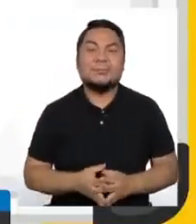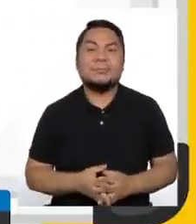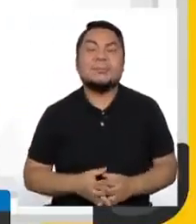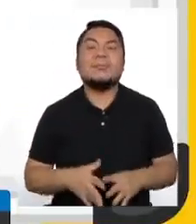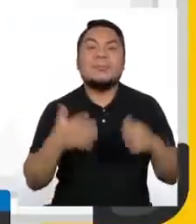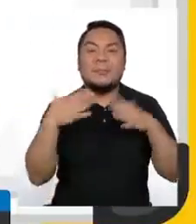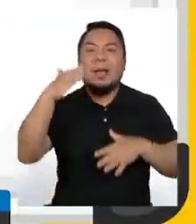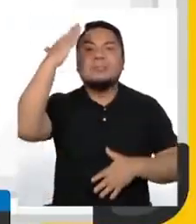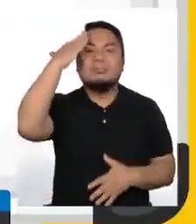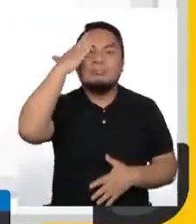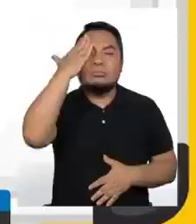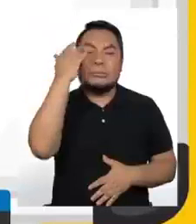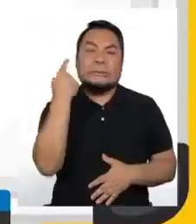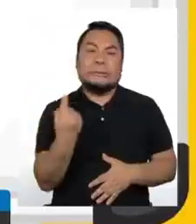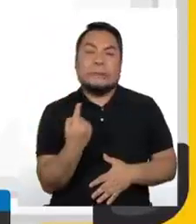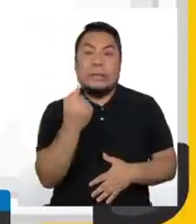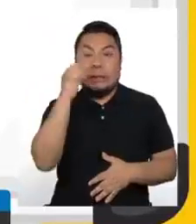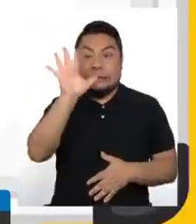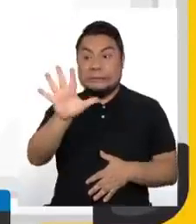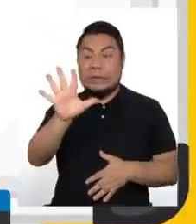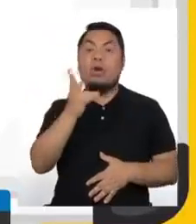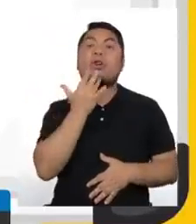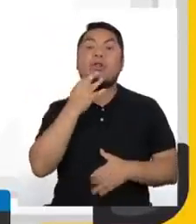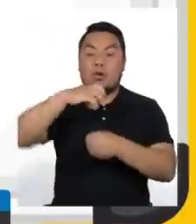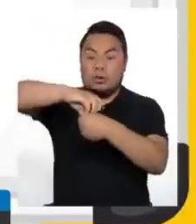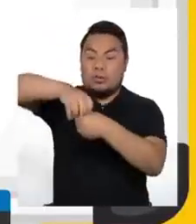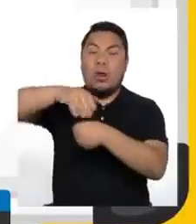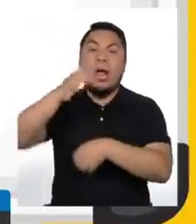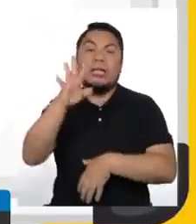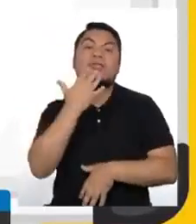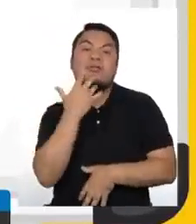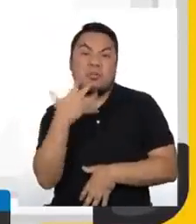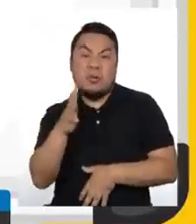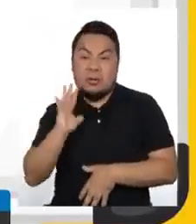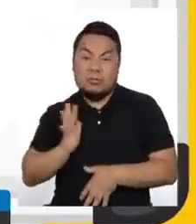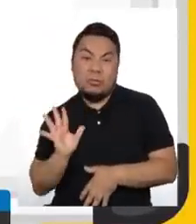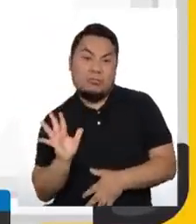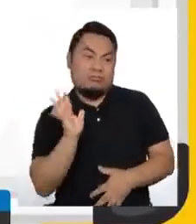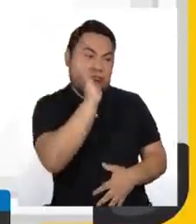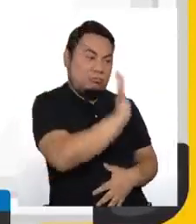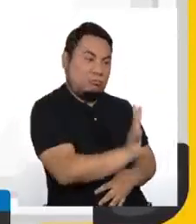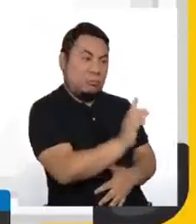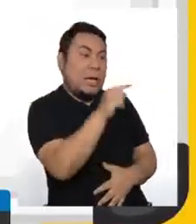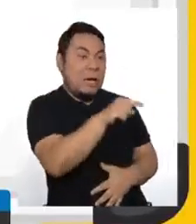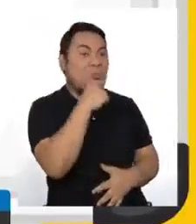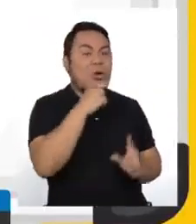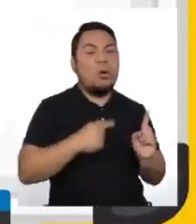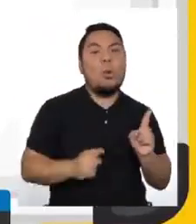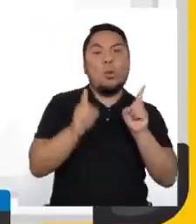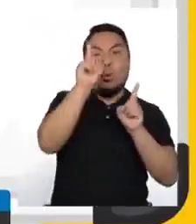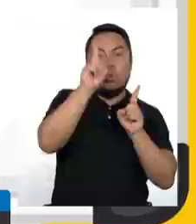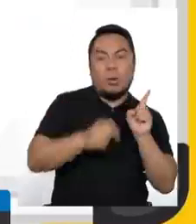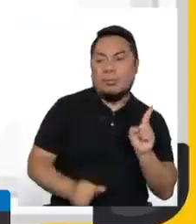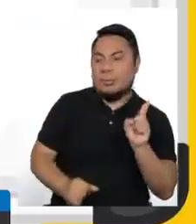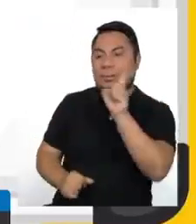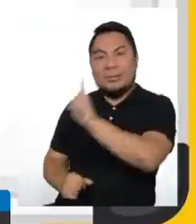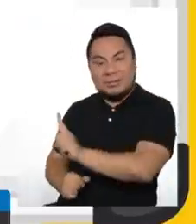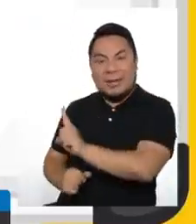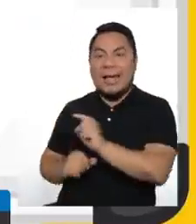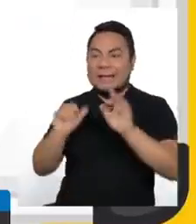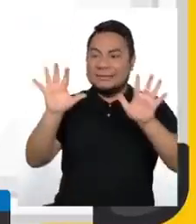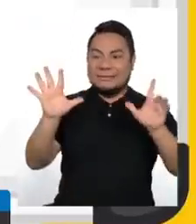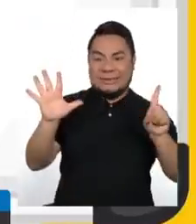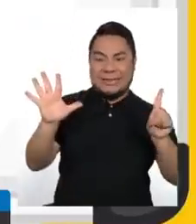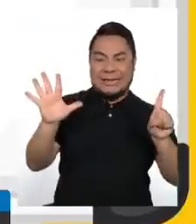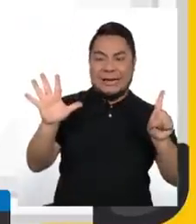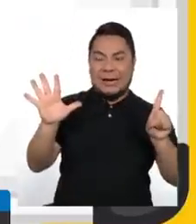Como sabemos que por cada 5 tapas de colores, Tomás obtendrá una tapa dorada, podemos agrupar las